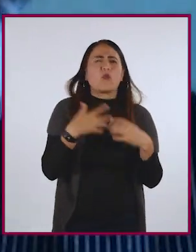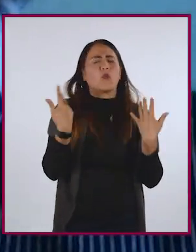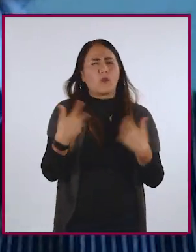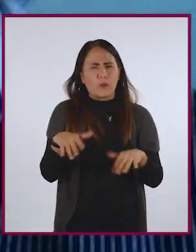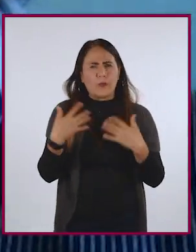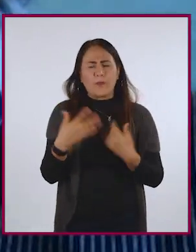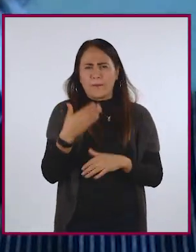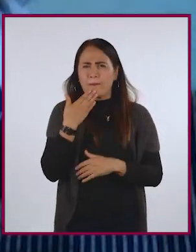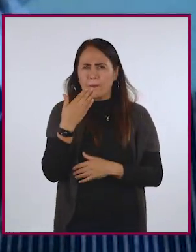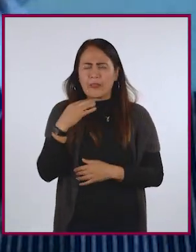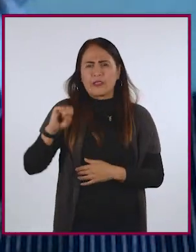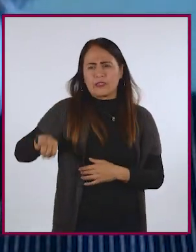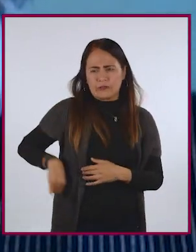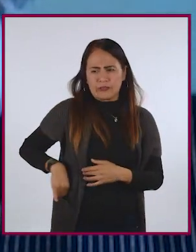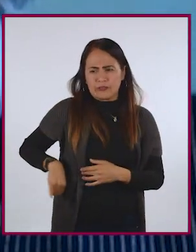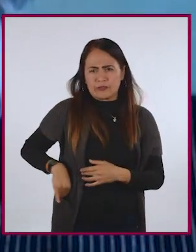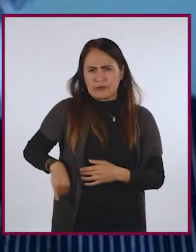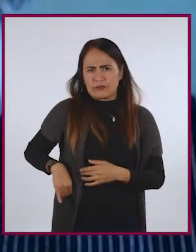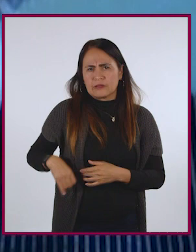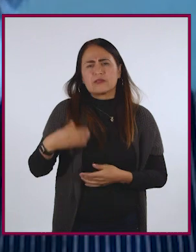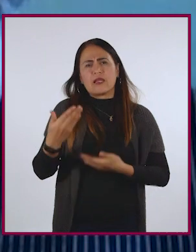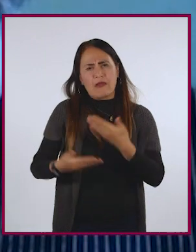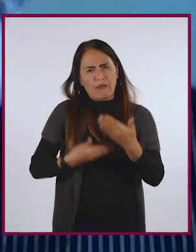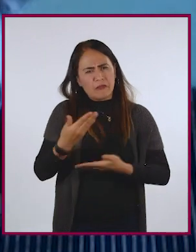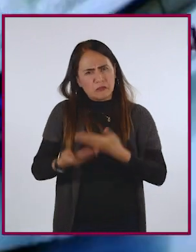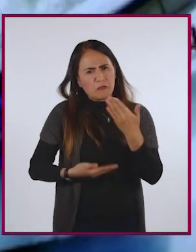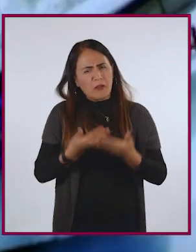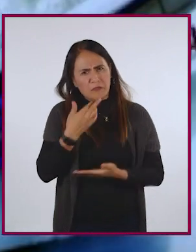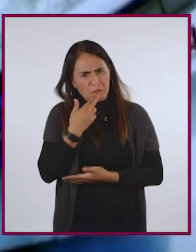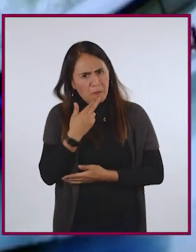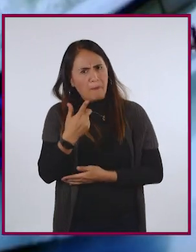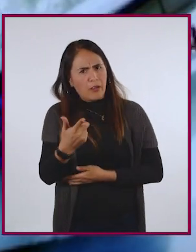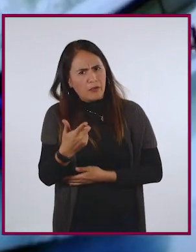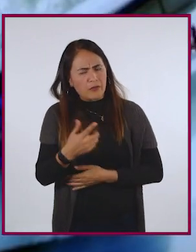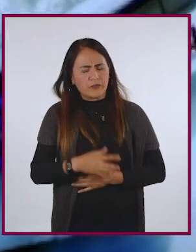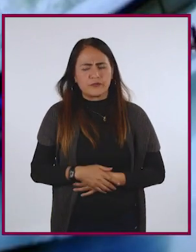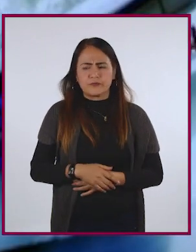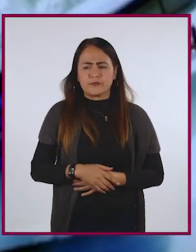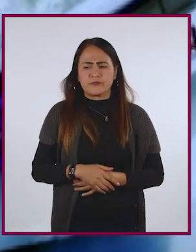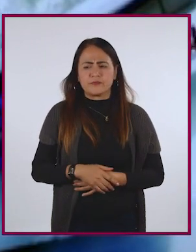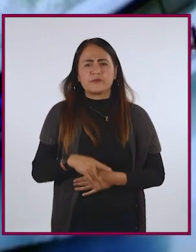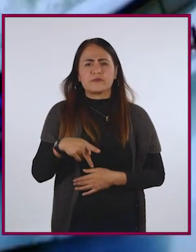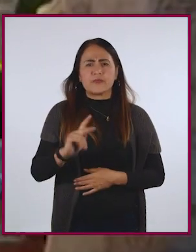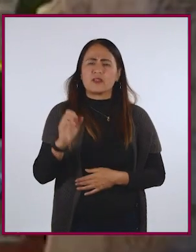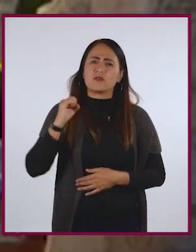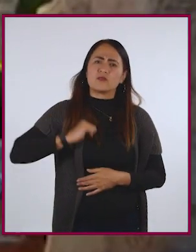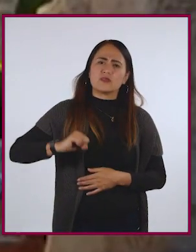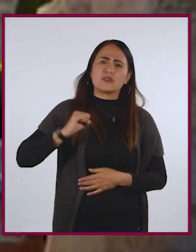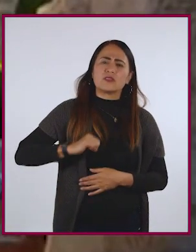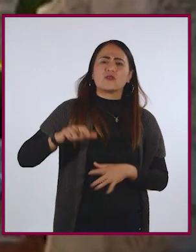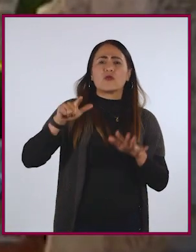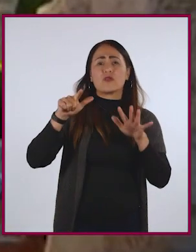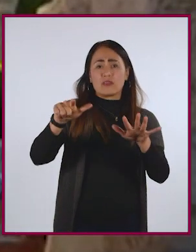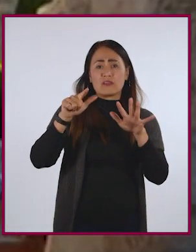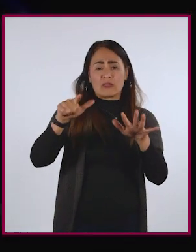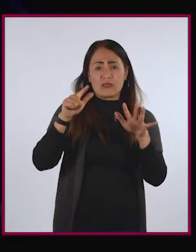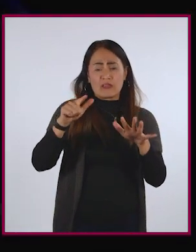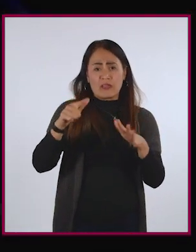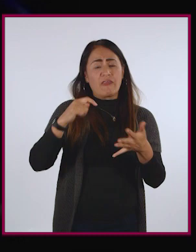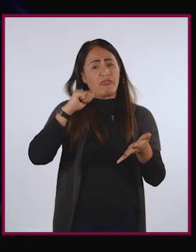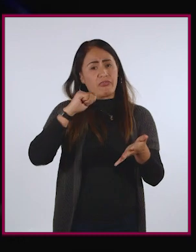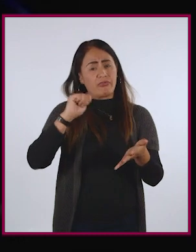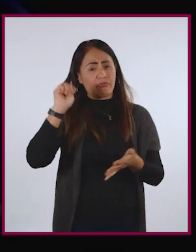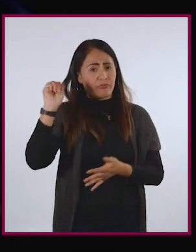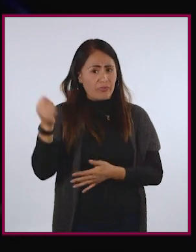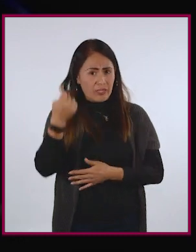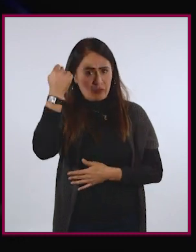muy compactas y eventualmente más poderosas. Pero en este siglo XVII la